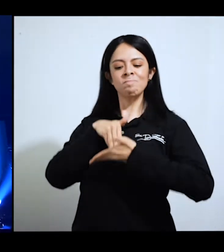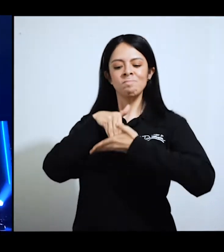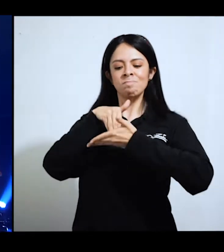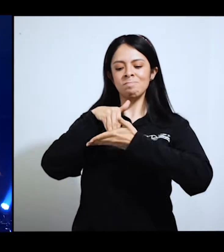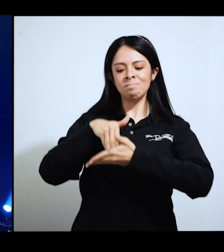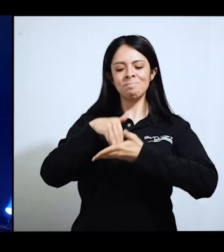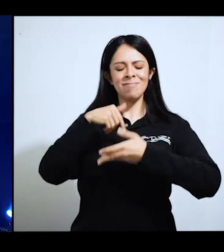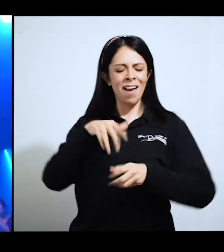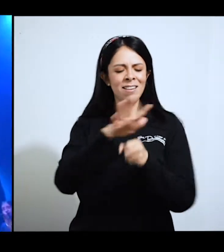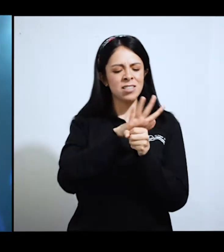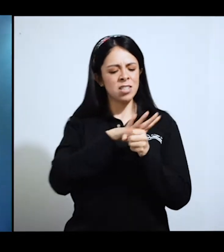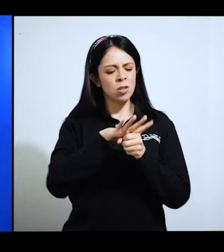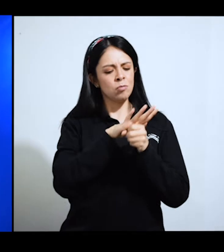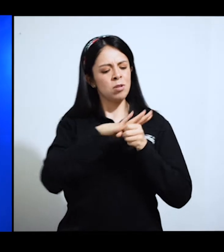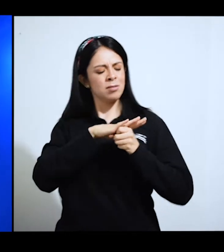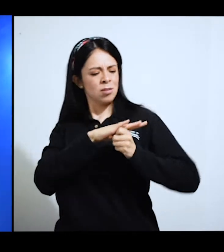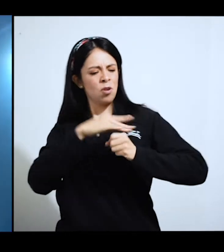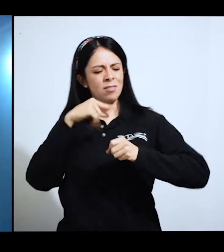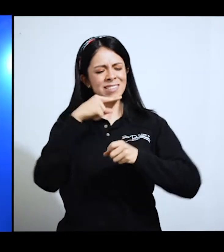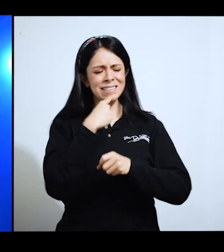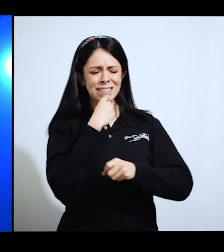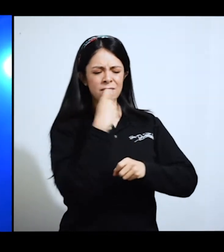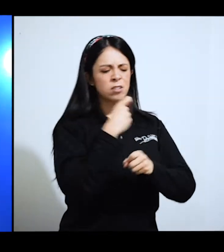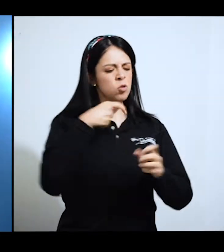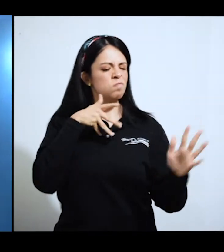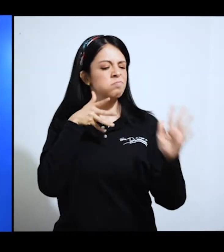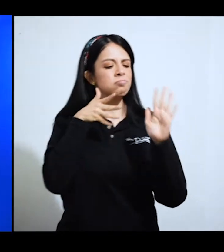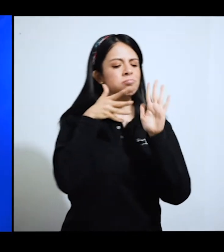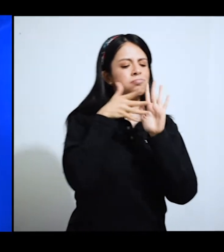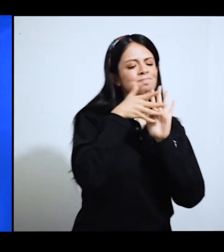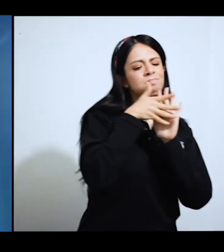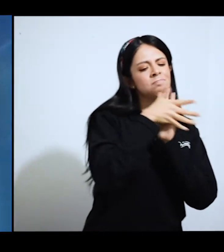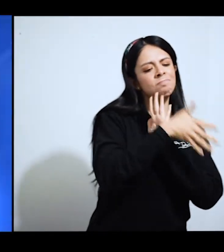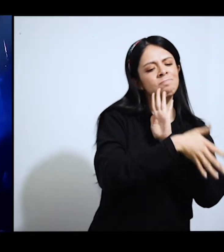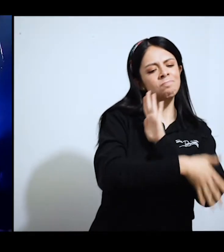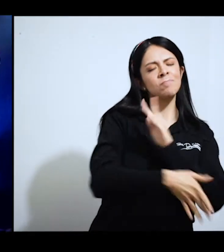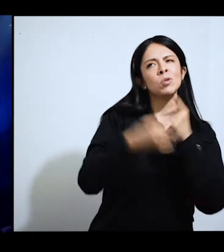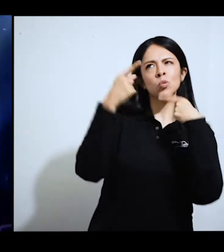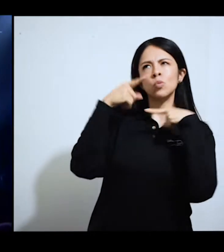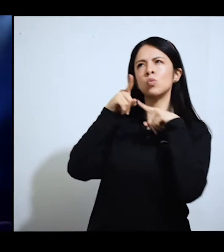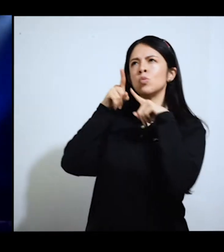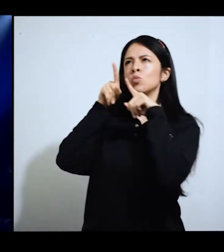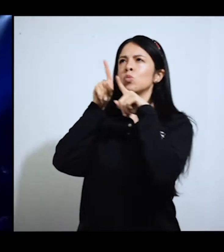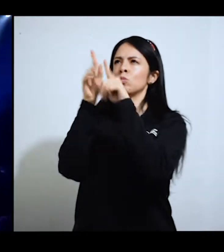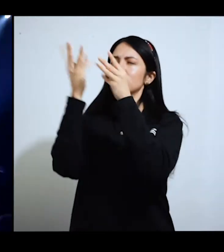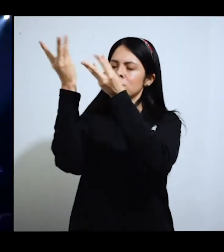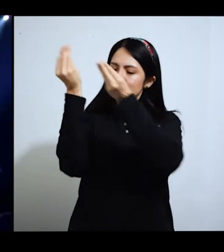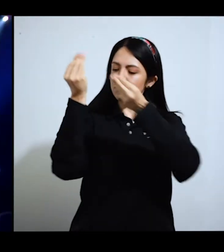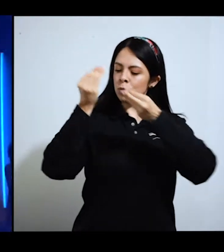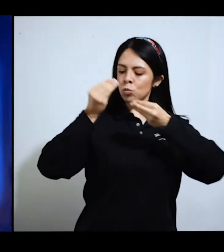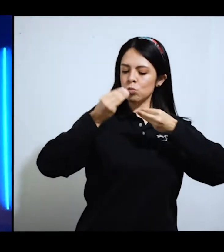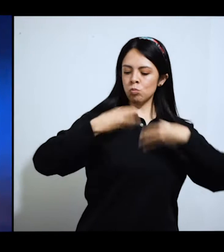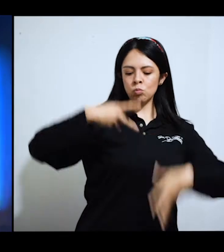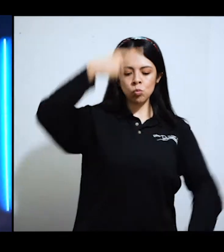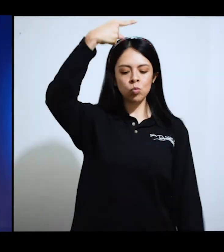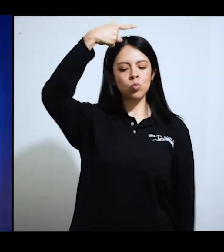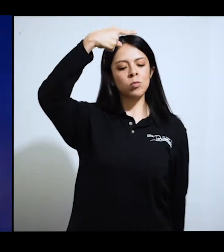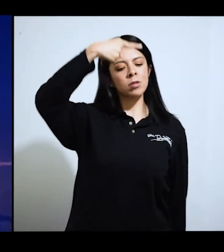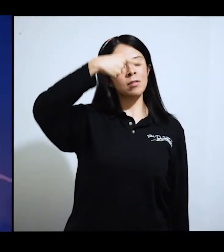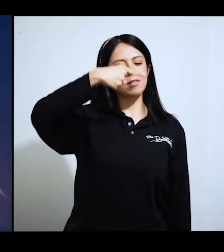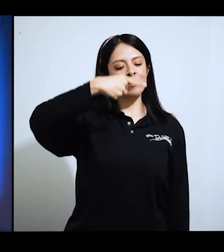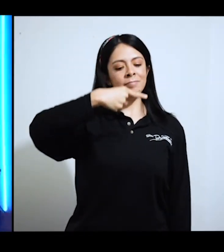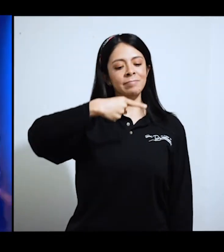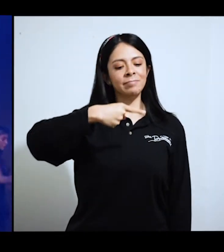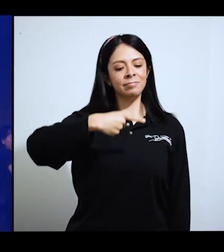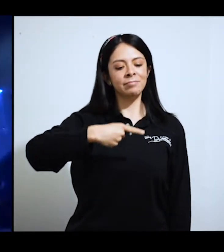posición asumo, a mi situación le hablo. Tú me has dado